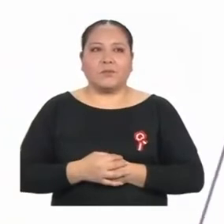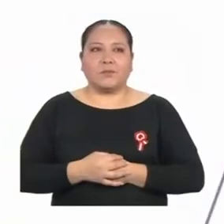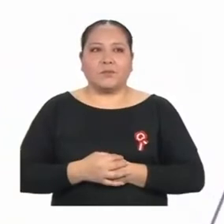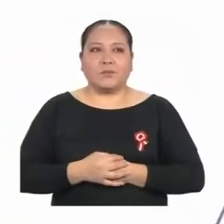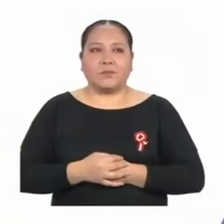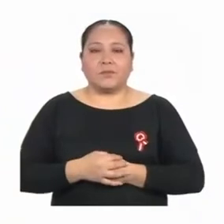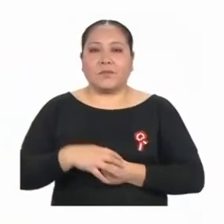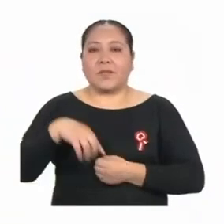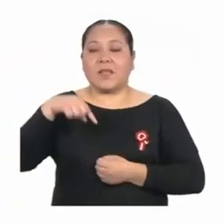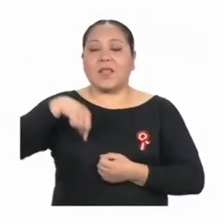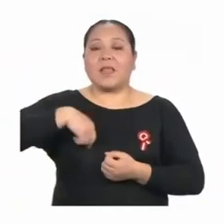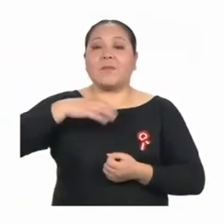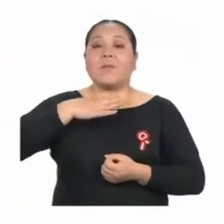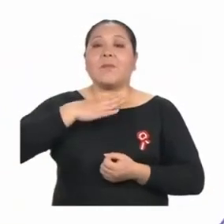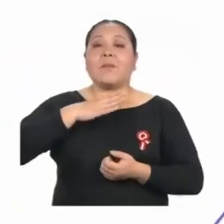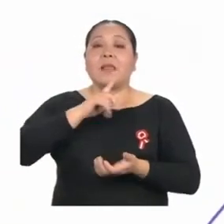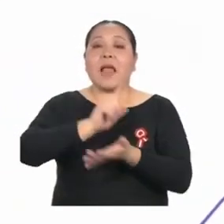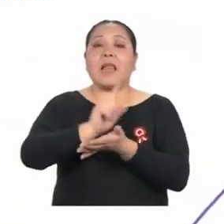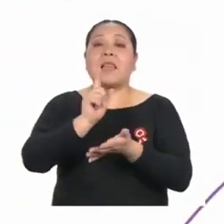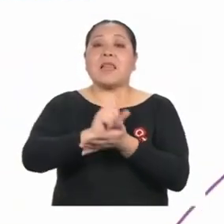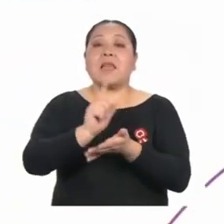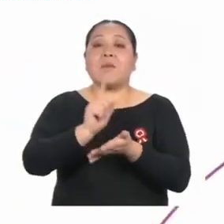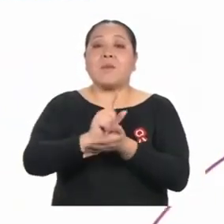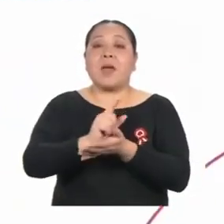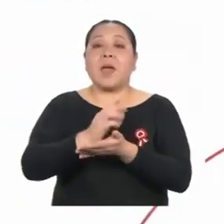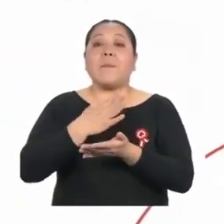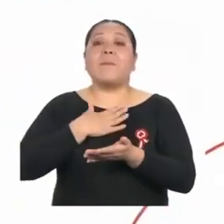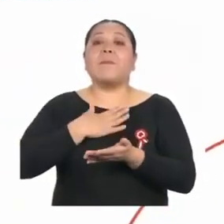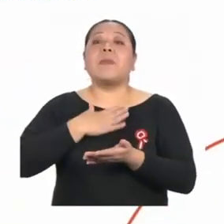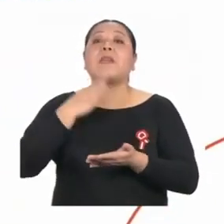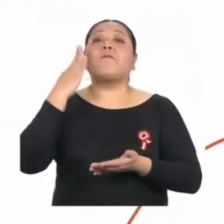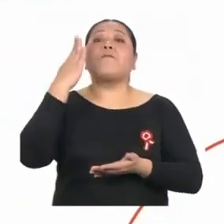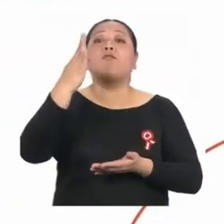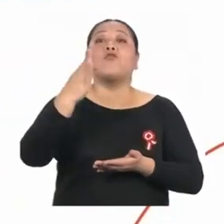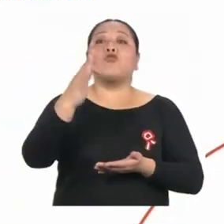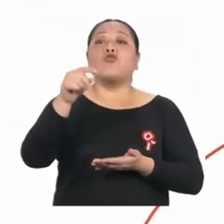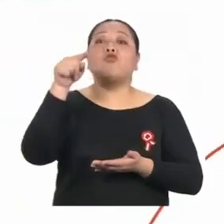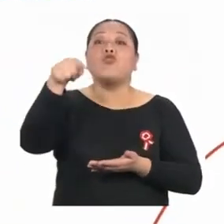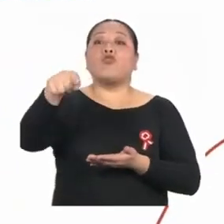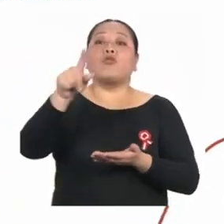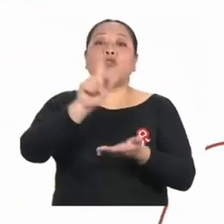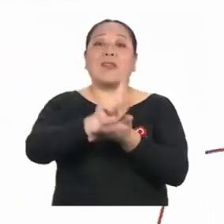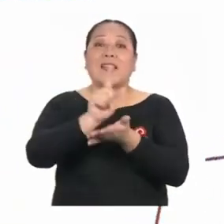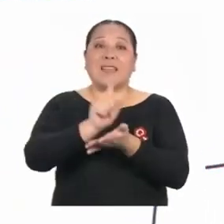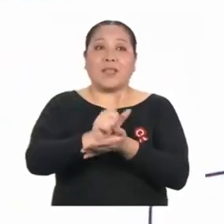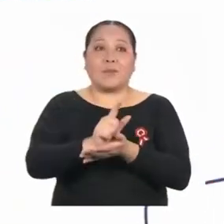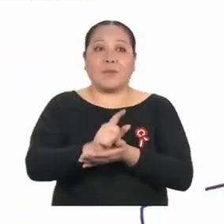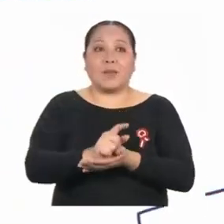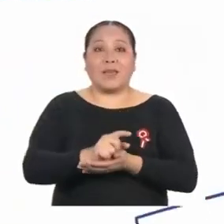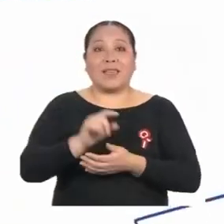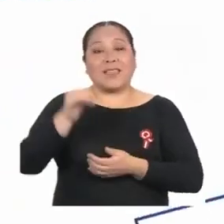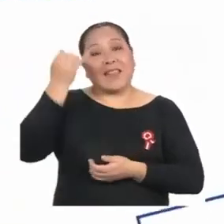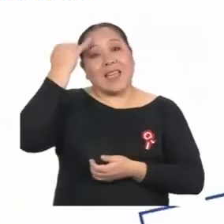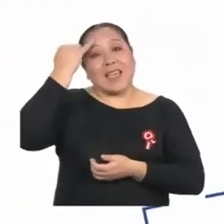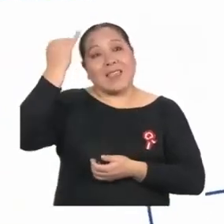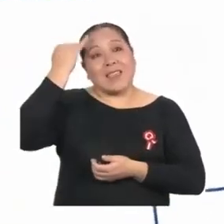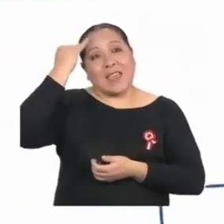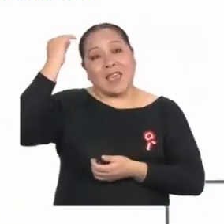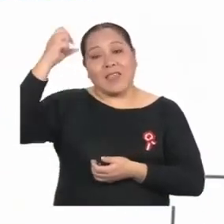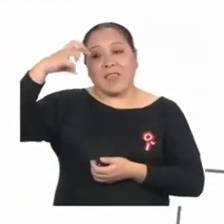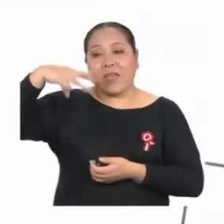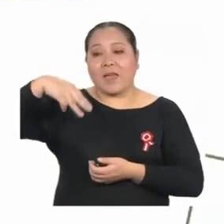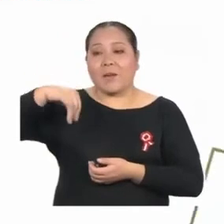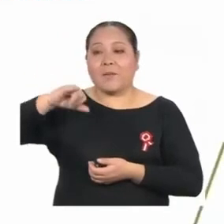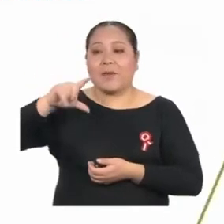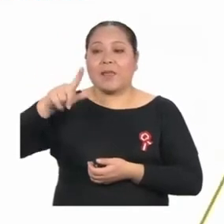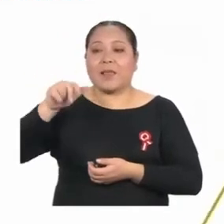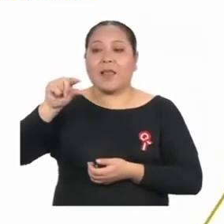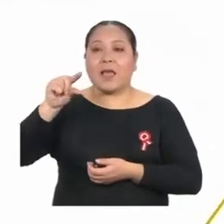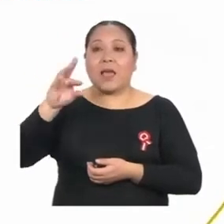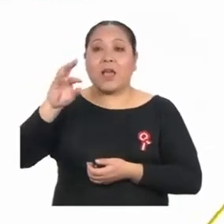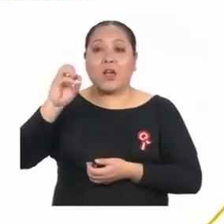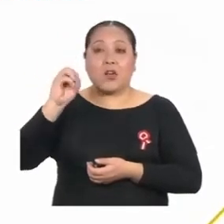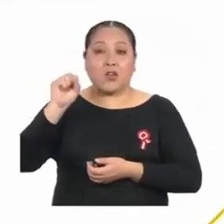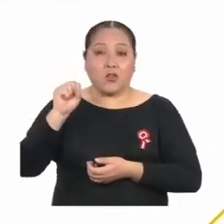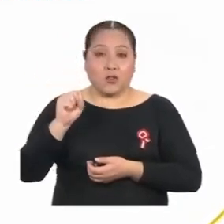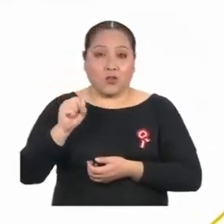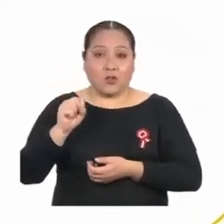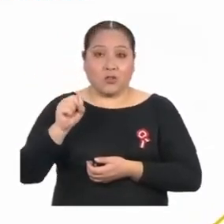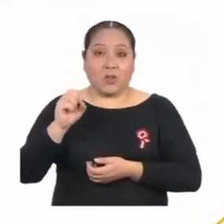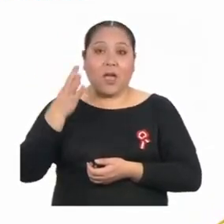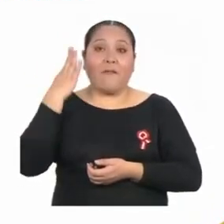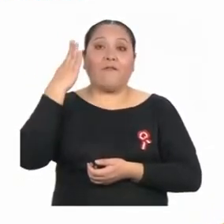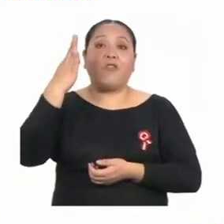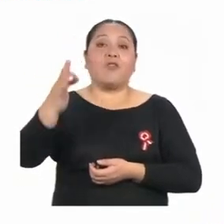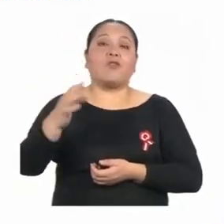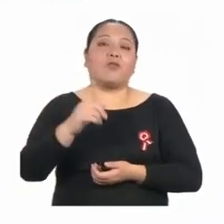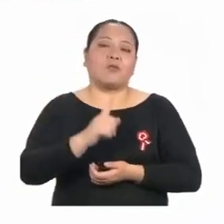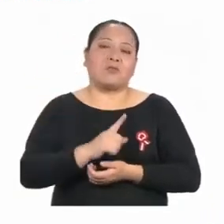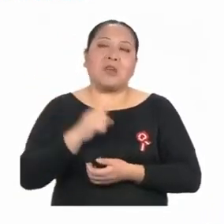La Lima de mi futuro. Nos habla de la visión que tiene Milagros de su ciudad, que es Lima. Supongo que el texto nos contará las cosas que le gustaría